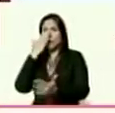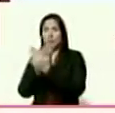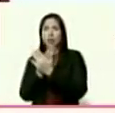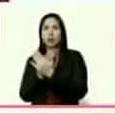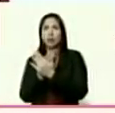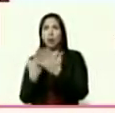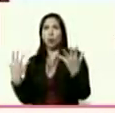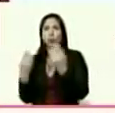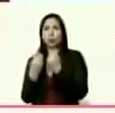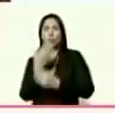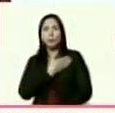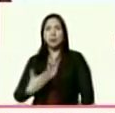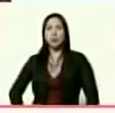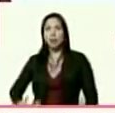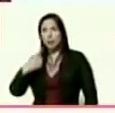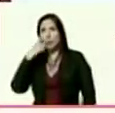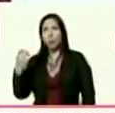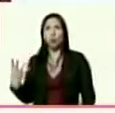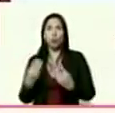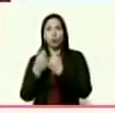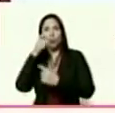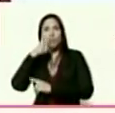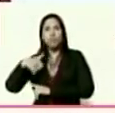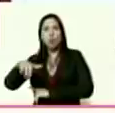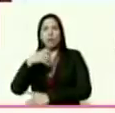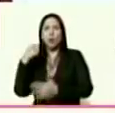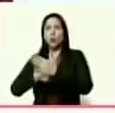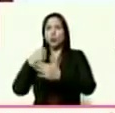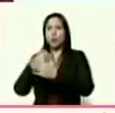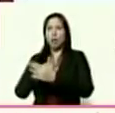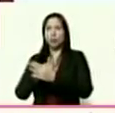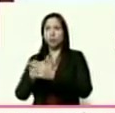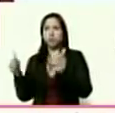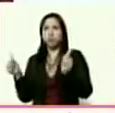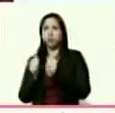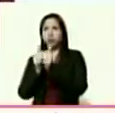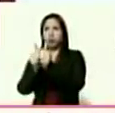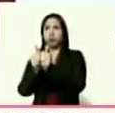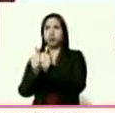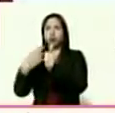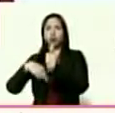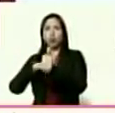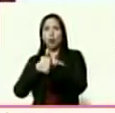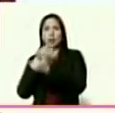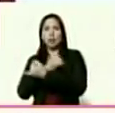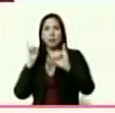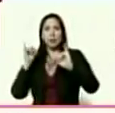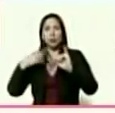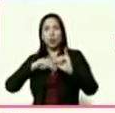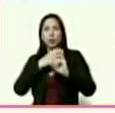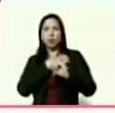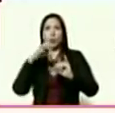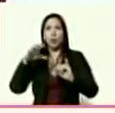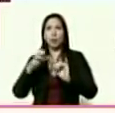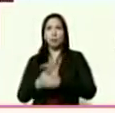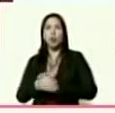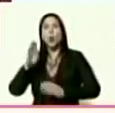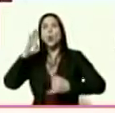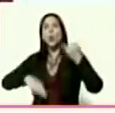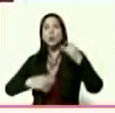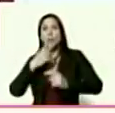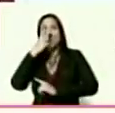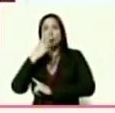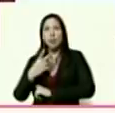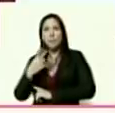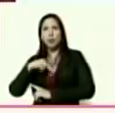compañero presidente Nicolás Maduro, junto al pueblo, luchando por nuestra independencia y nuestra soberanía. Hasta el último respiro